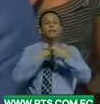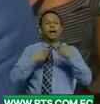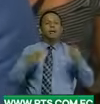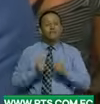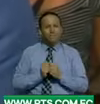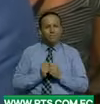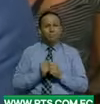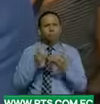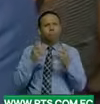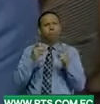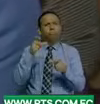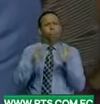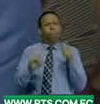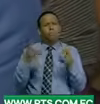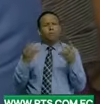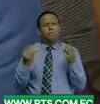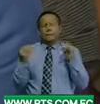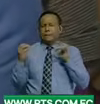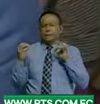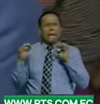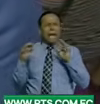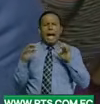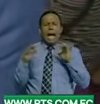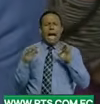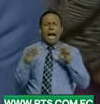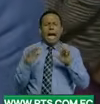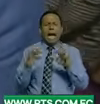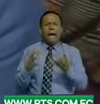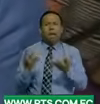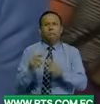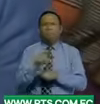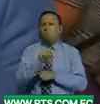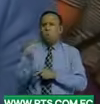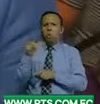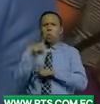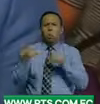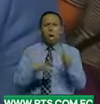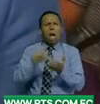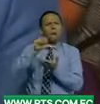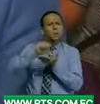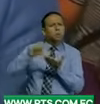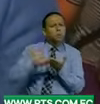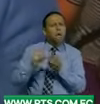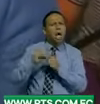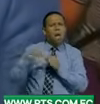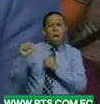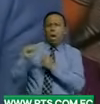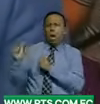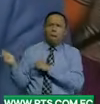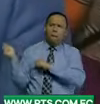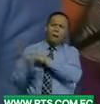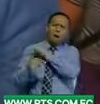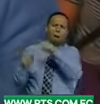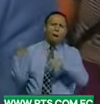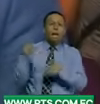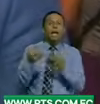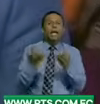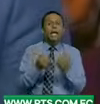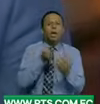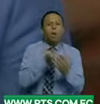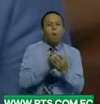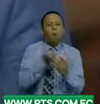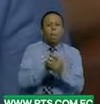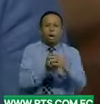poco también comienza a llenarse con personas que llegan desde diferentes ciudades, no solo de Guayaquil, a comprar su